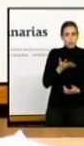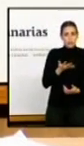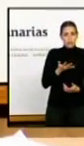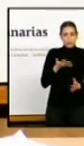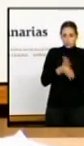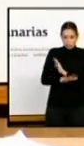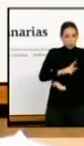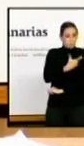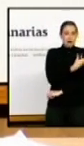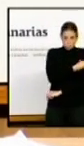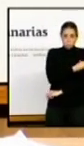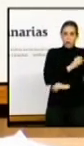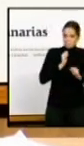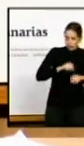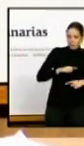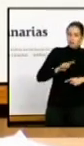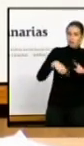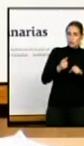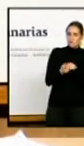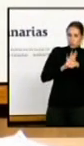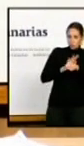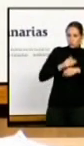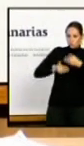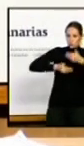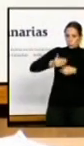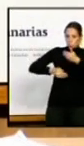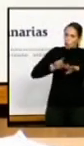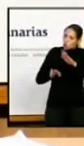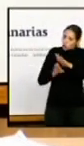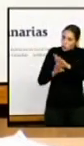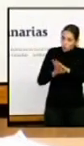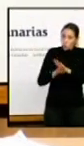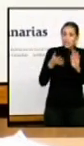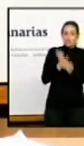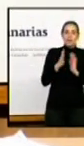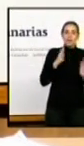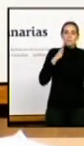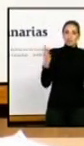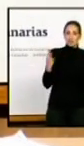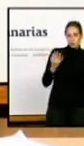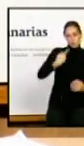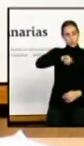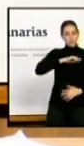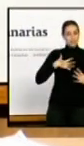en vigor estas medidas muy, muy, muy restrictivas.